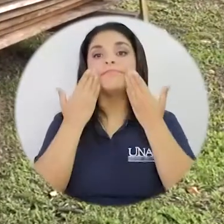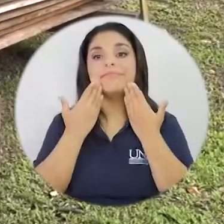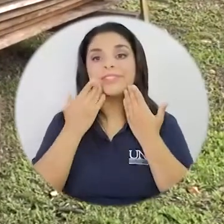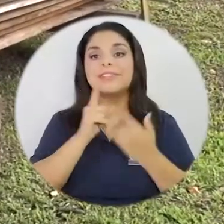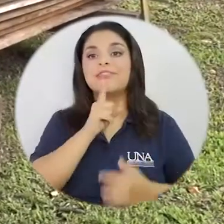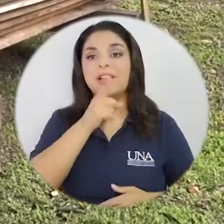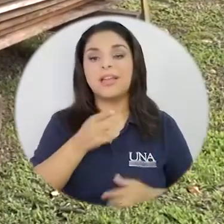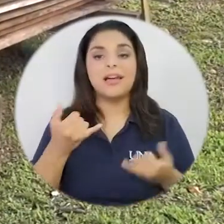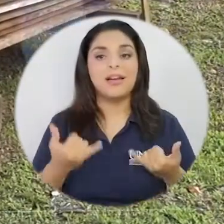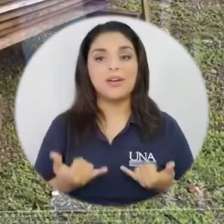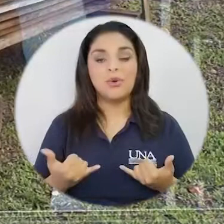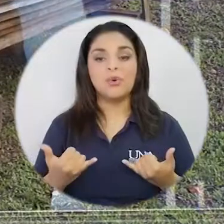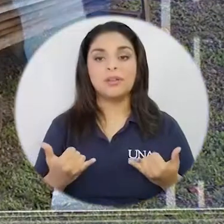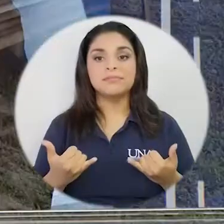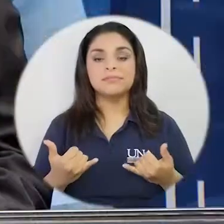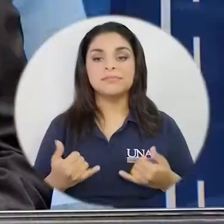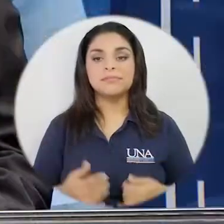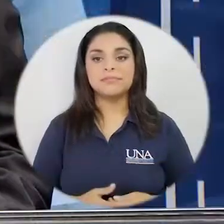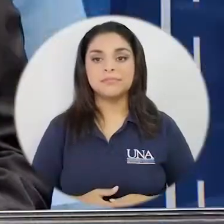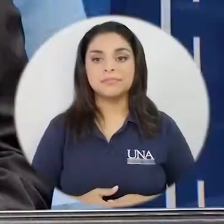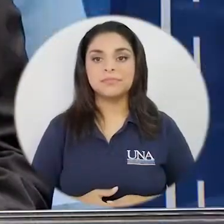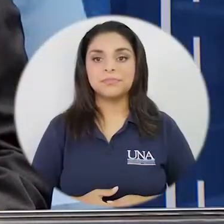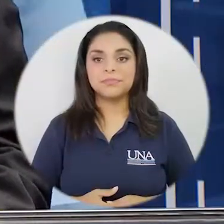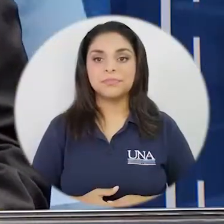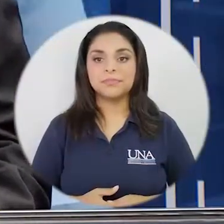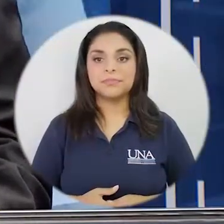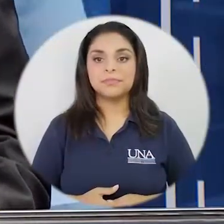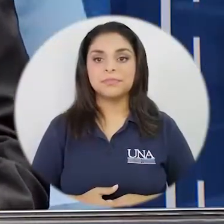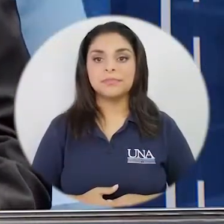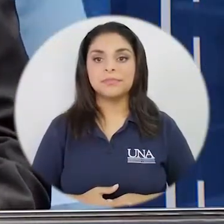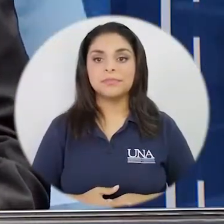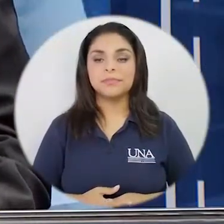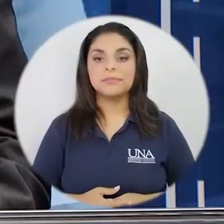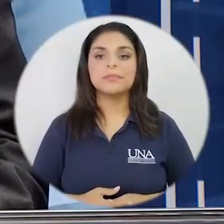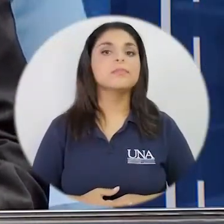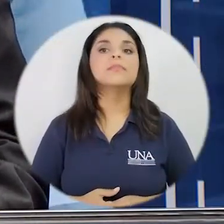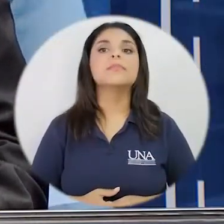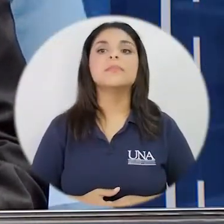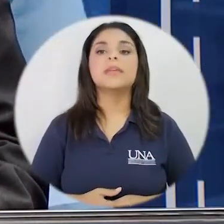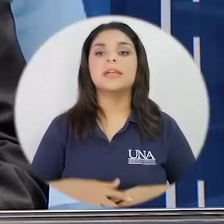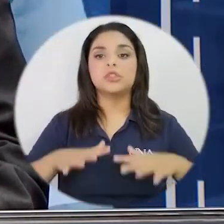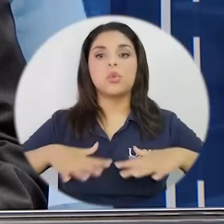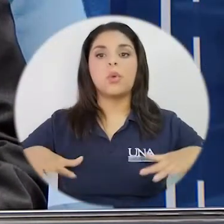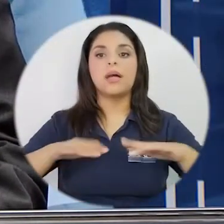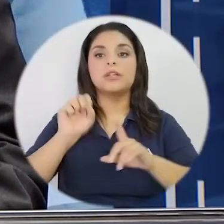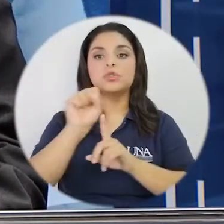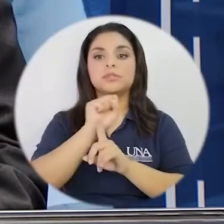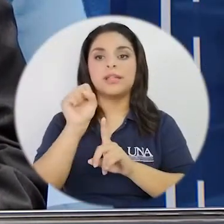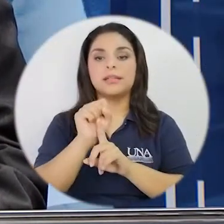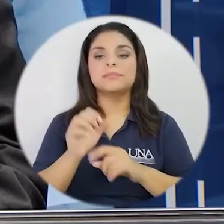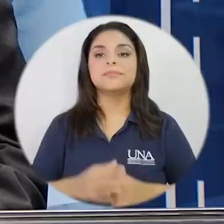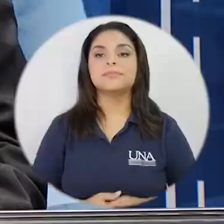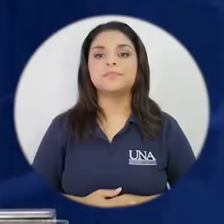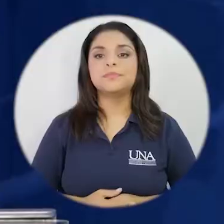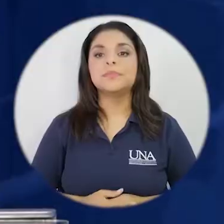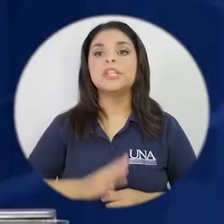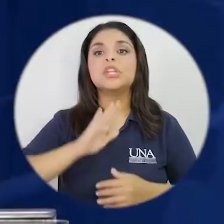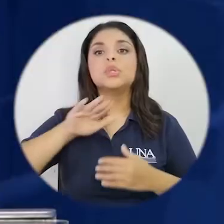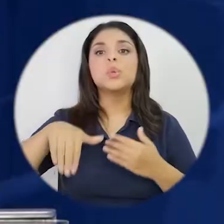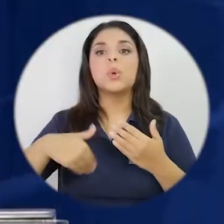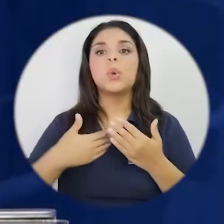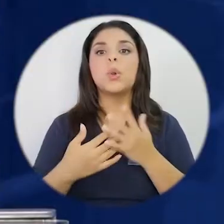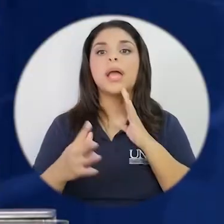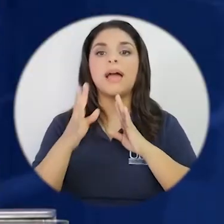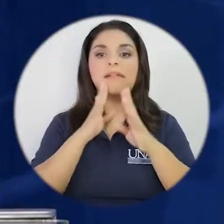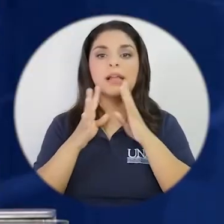la triste realidad que estamos viviendo a nivel de la sociedad. todo lo que